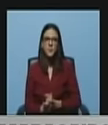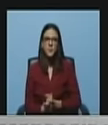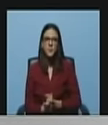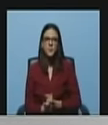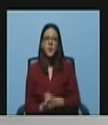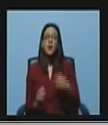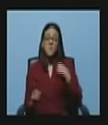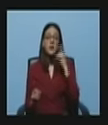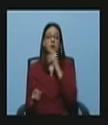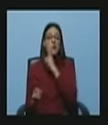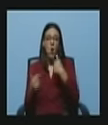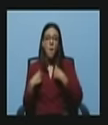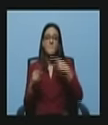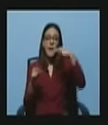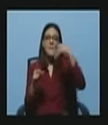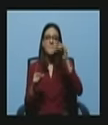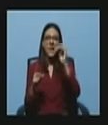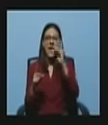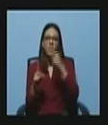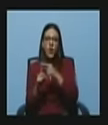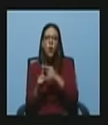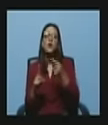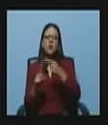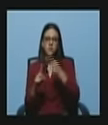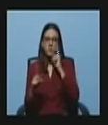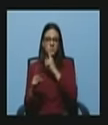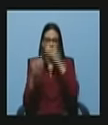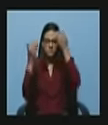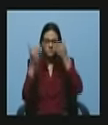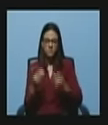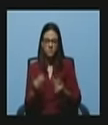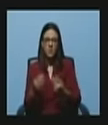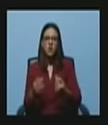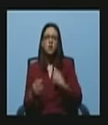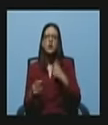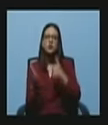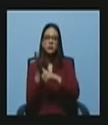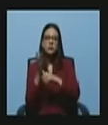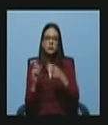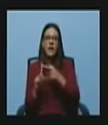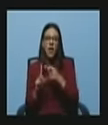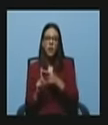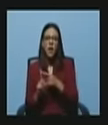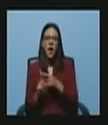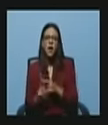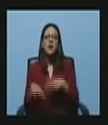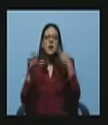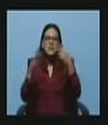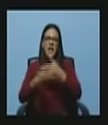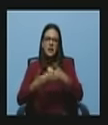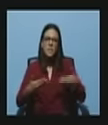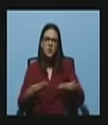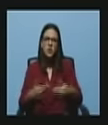Mi nombre es Pedro Miguel Guanipa Villalobos, portador de la cédula de identidad